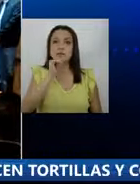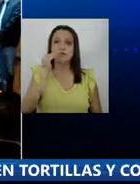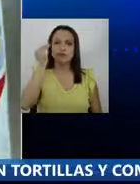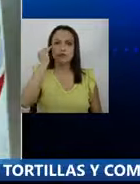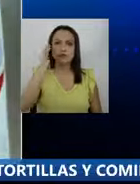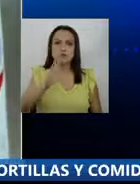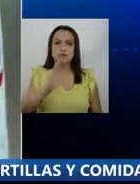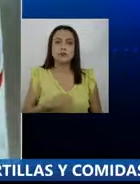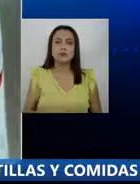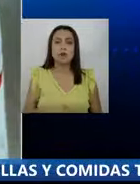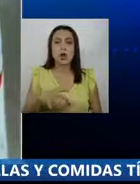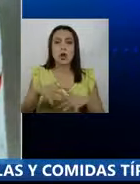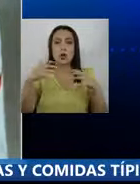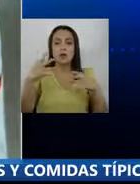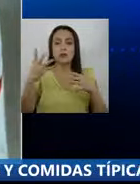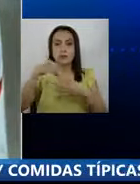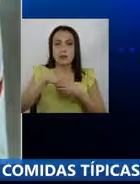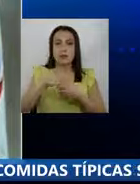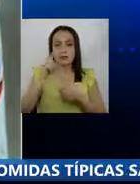los organismos de Naciones Unidas.